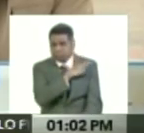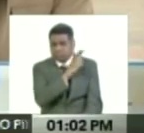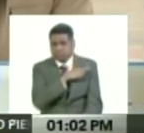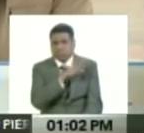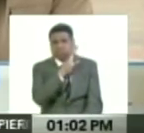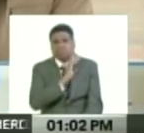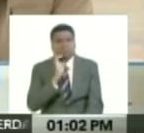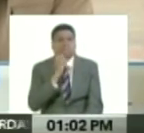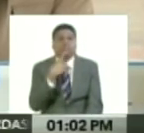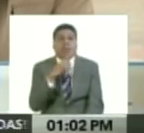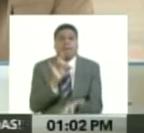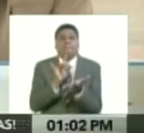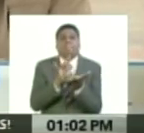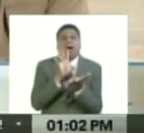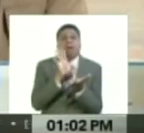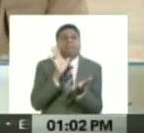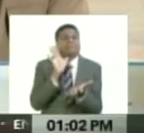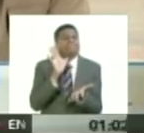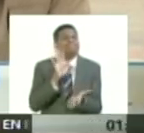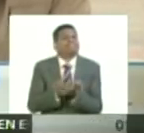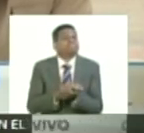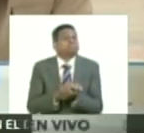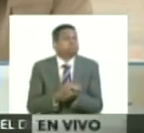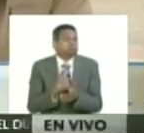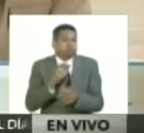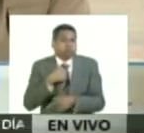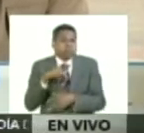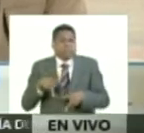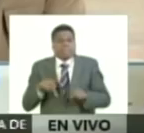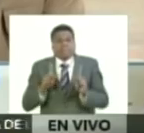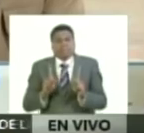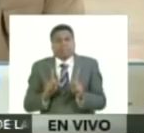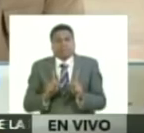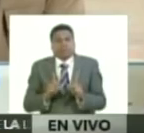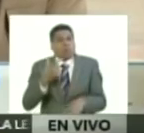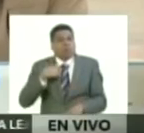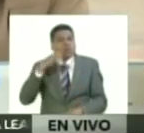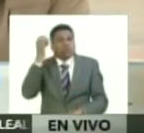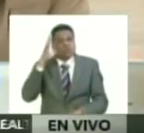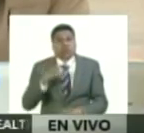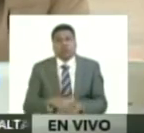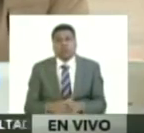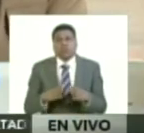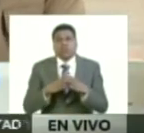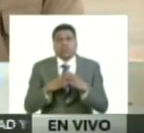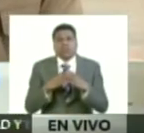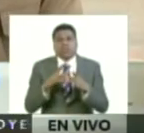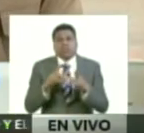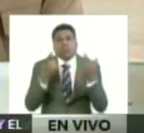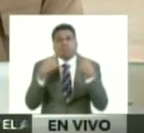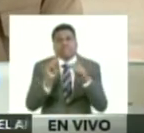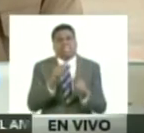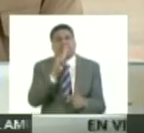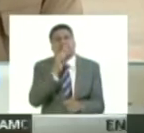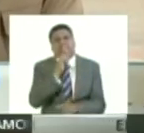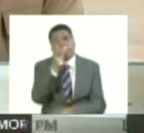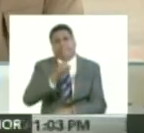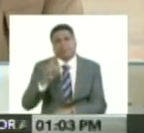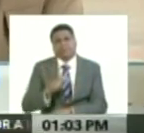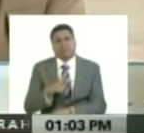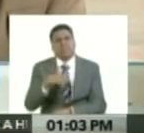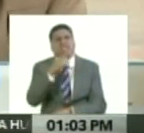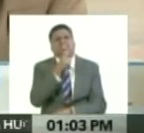lo iban a expulsar. Yo me permito aventurar una hipótesis. Creo que eso tiene que ver con la pugnacidad en relación a quién va a ser el